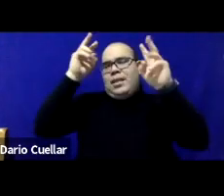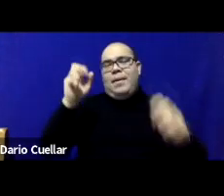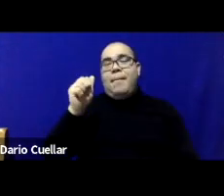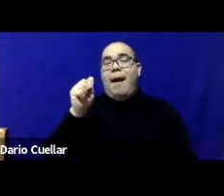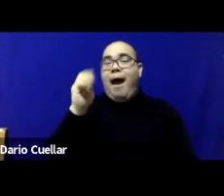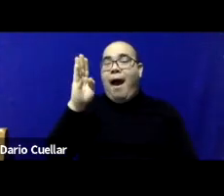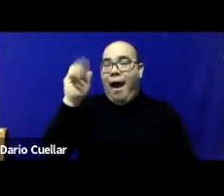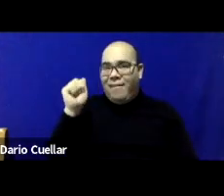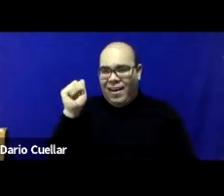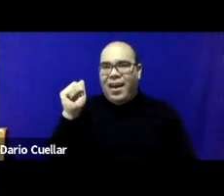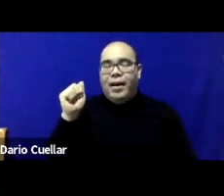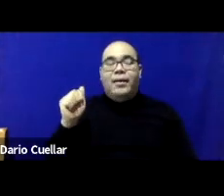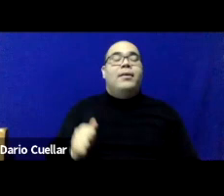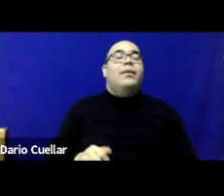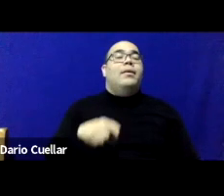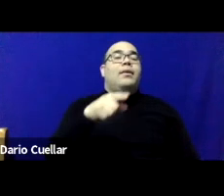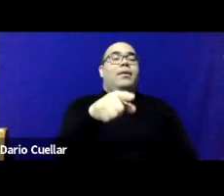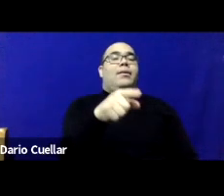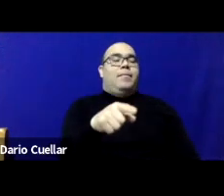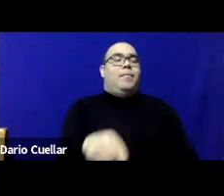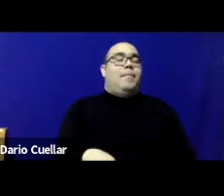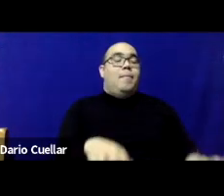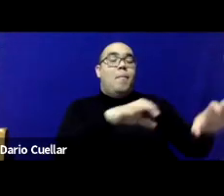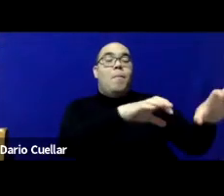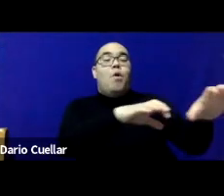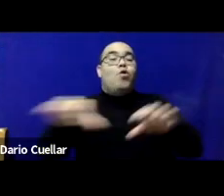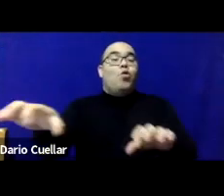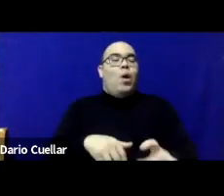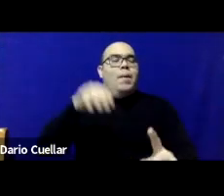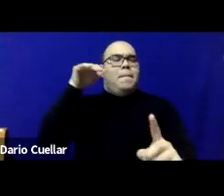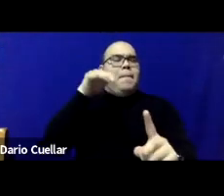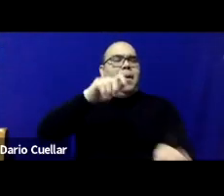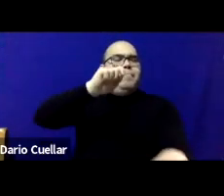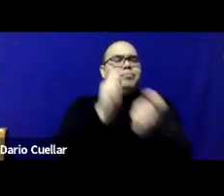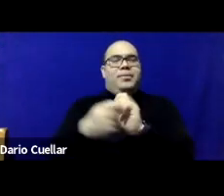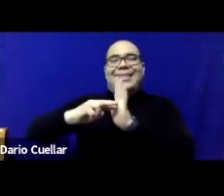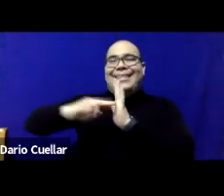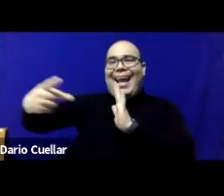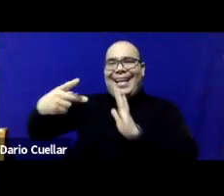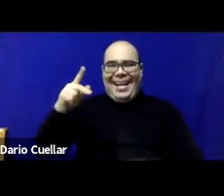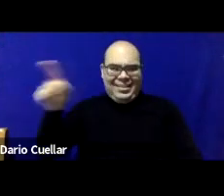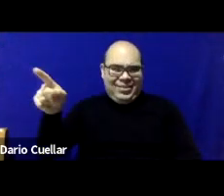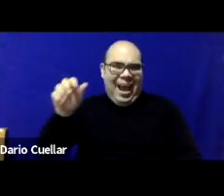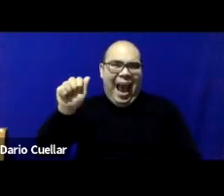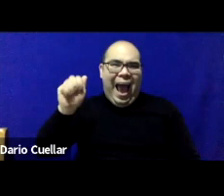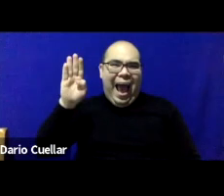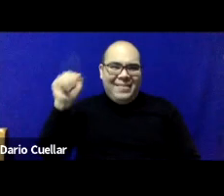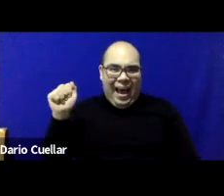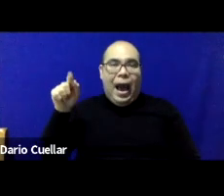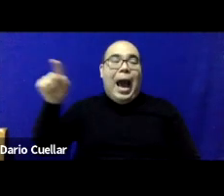técnicas de modificación conductual, se pueden aplicar en diferentes contextos, es decir, se puede aplicar en el contexto